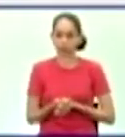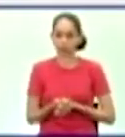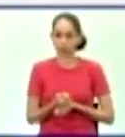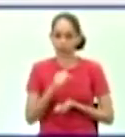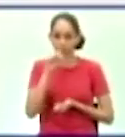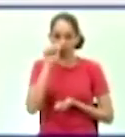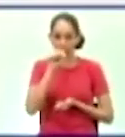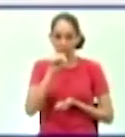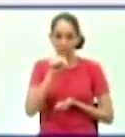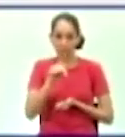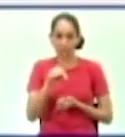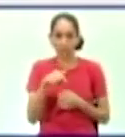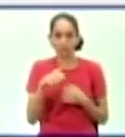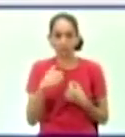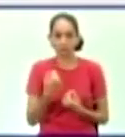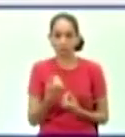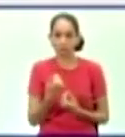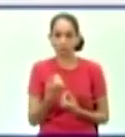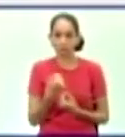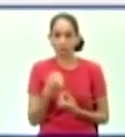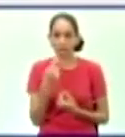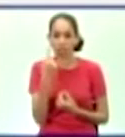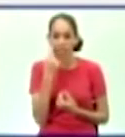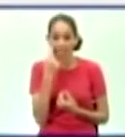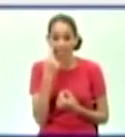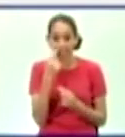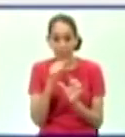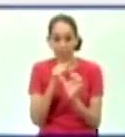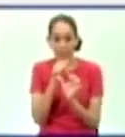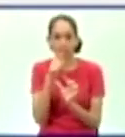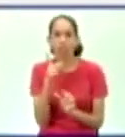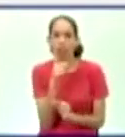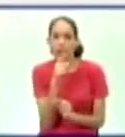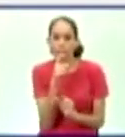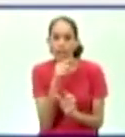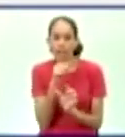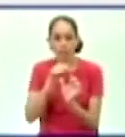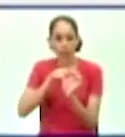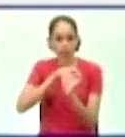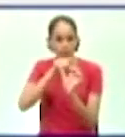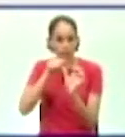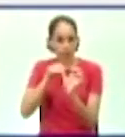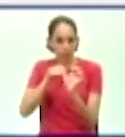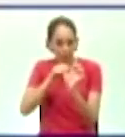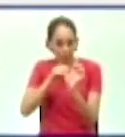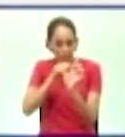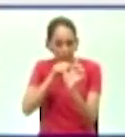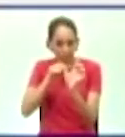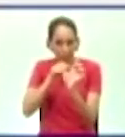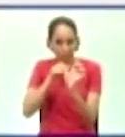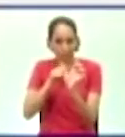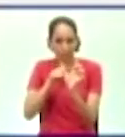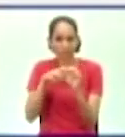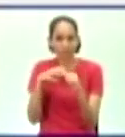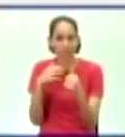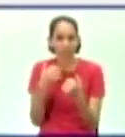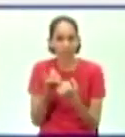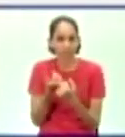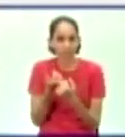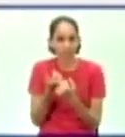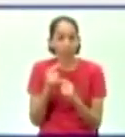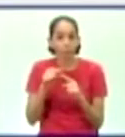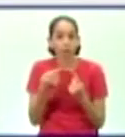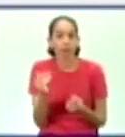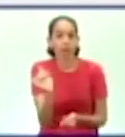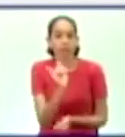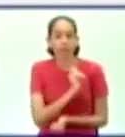ángulo QPO también va a tener la misma amplitud que el ángulo que nos están pidiendo, porque son